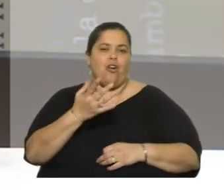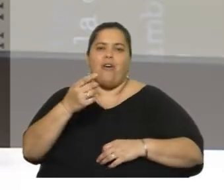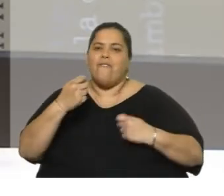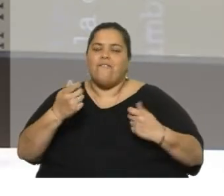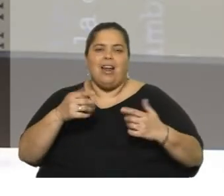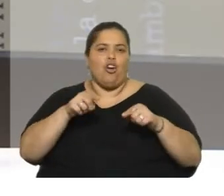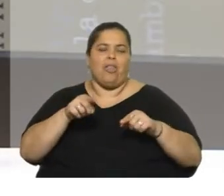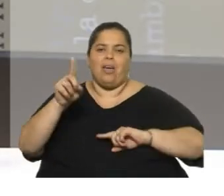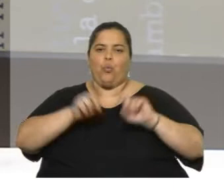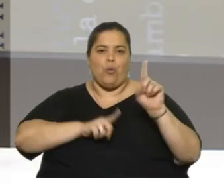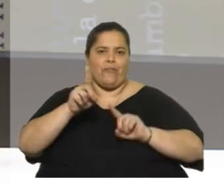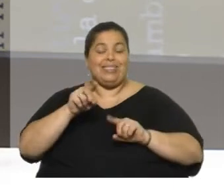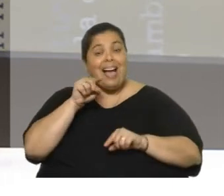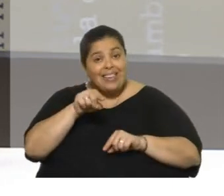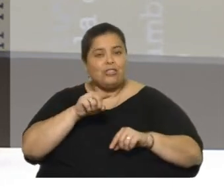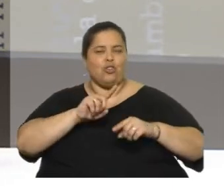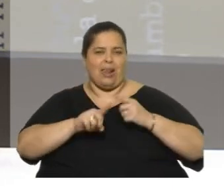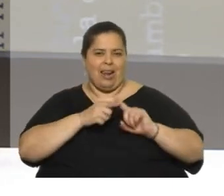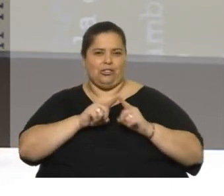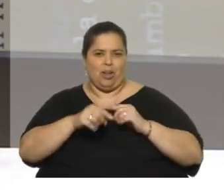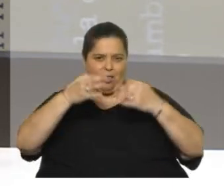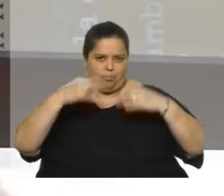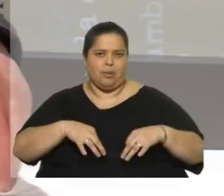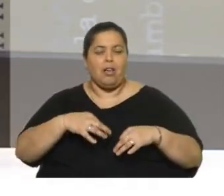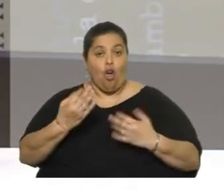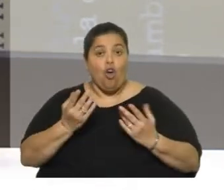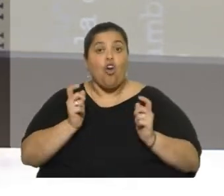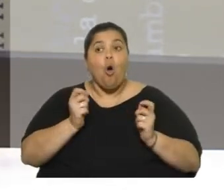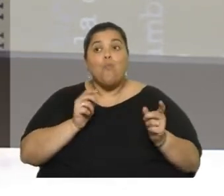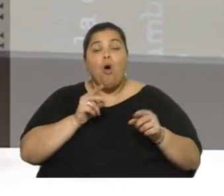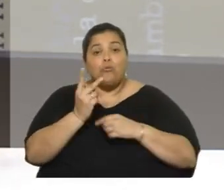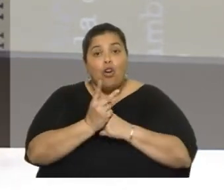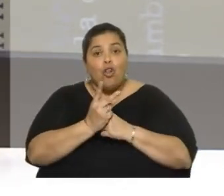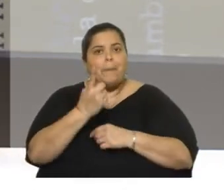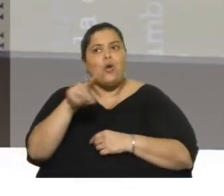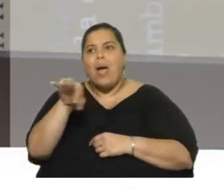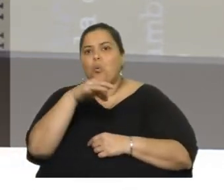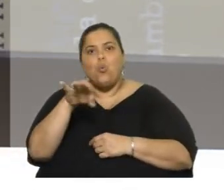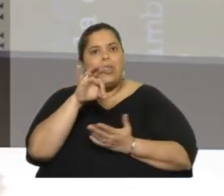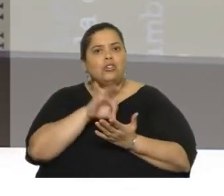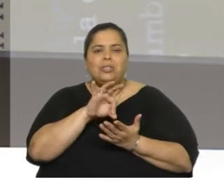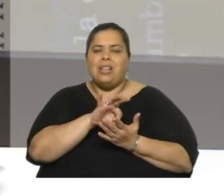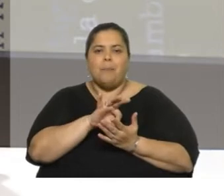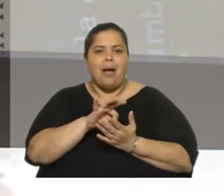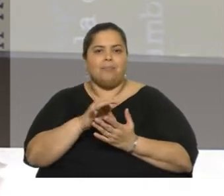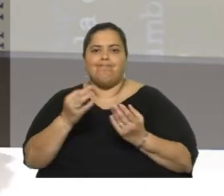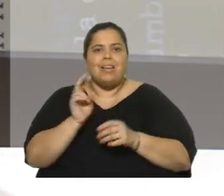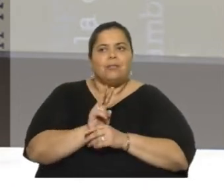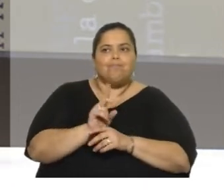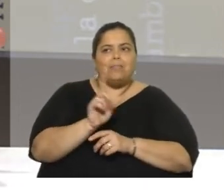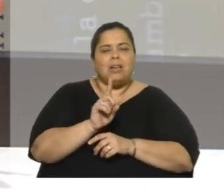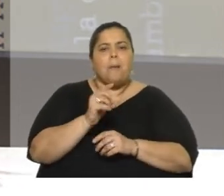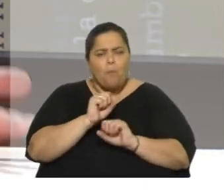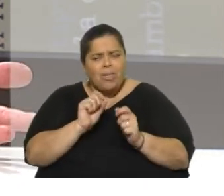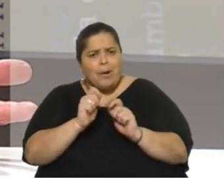universidad. Y eso tiene que ver con la gobernanza, sí, es verdad, pero no hay un único sistema de gobernanza. Puede ser discutible, puede ser mejorado, puede